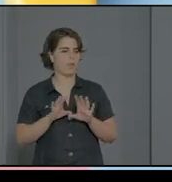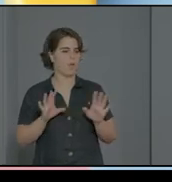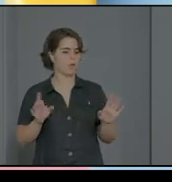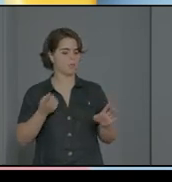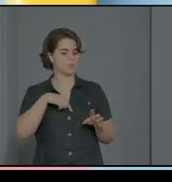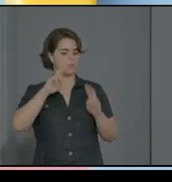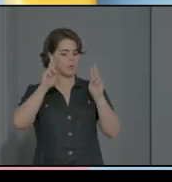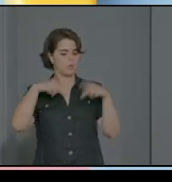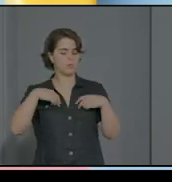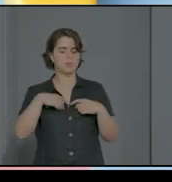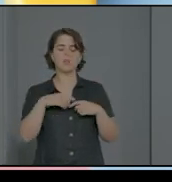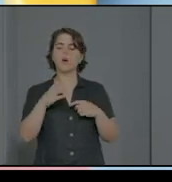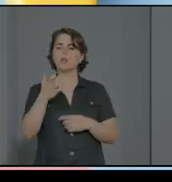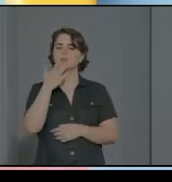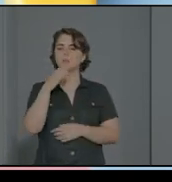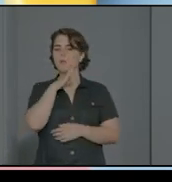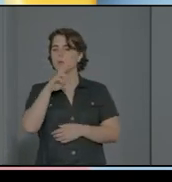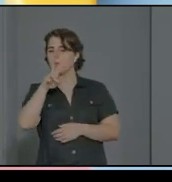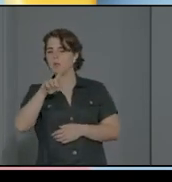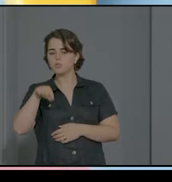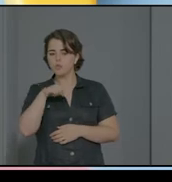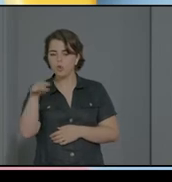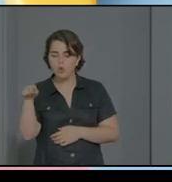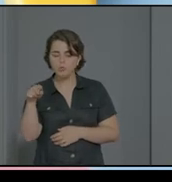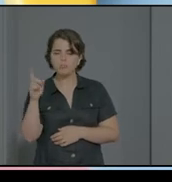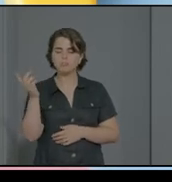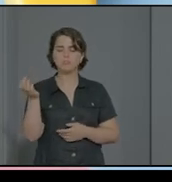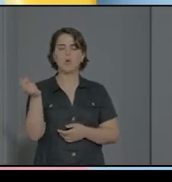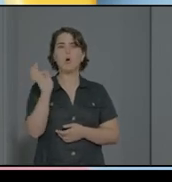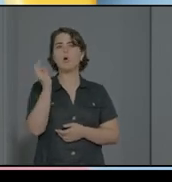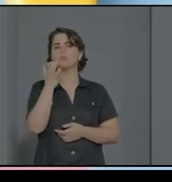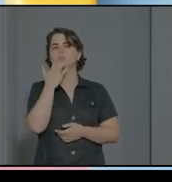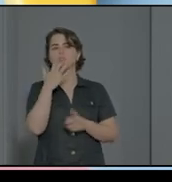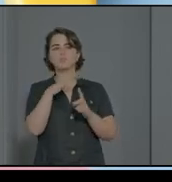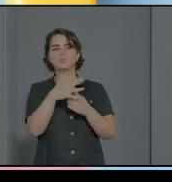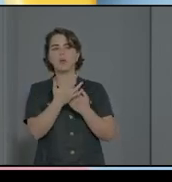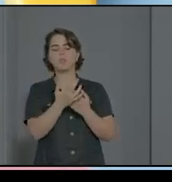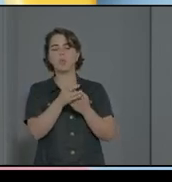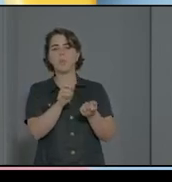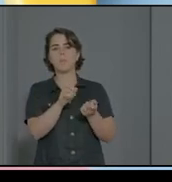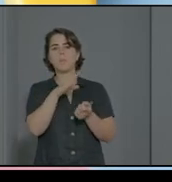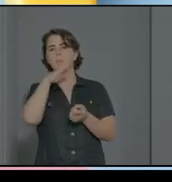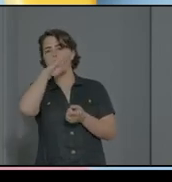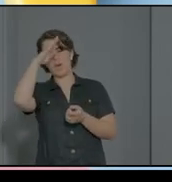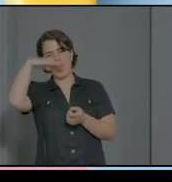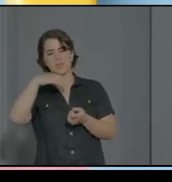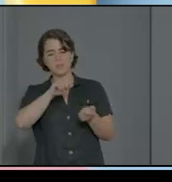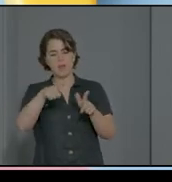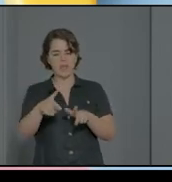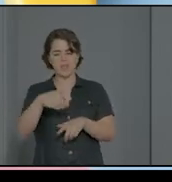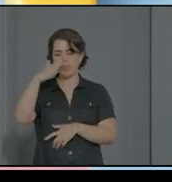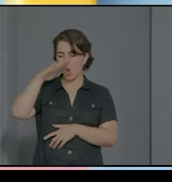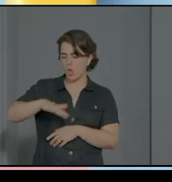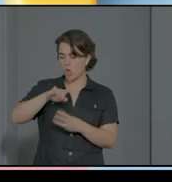también para la madre o si es parecido también para el padre e il hijo. Hemos hecho